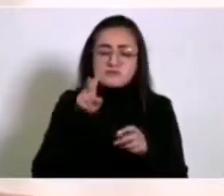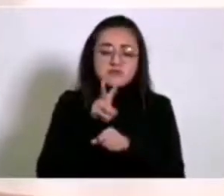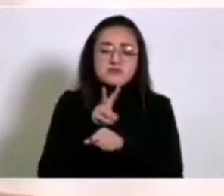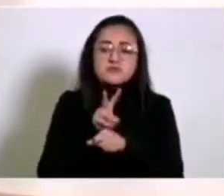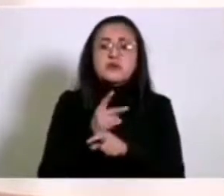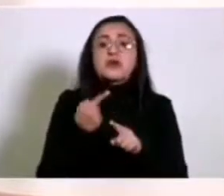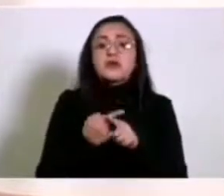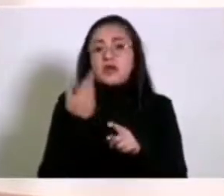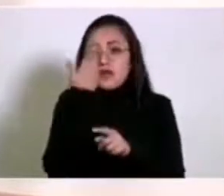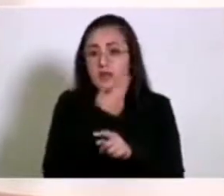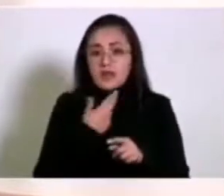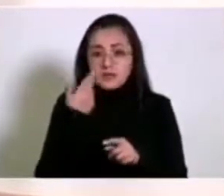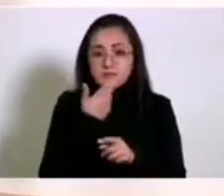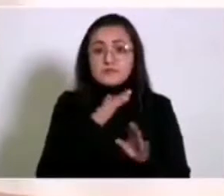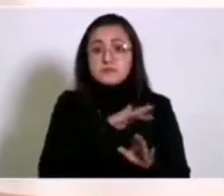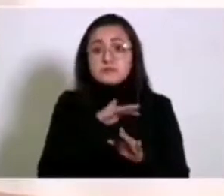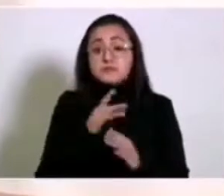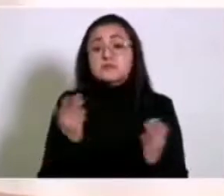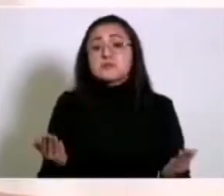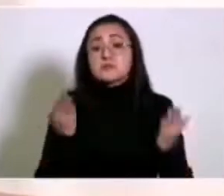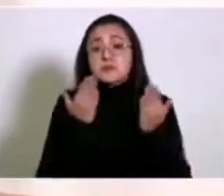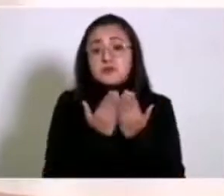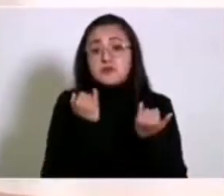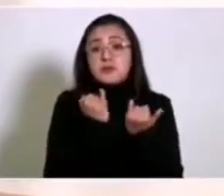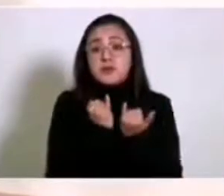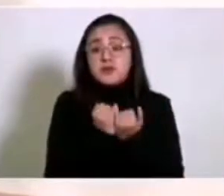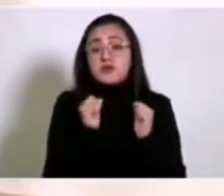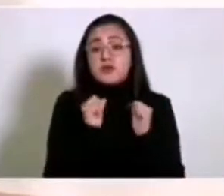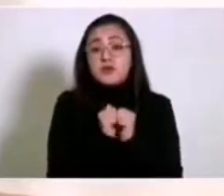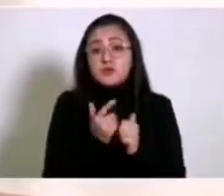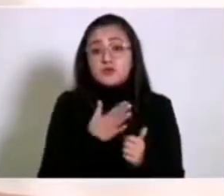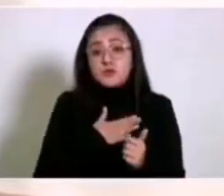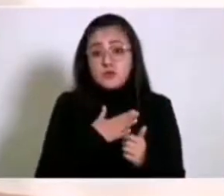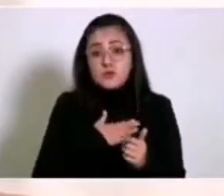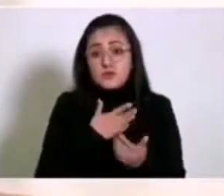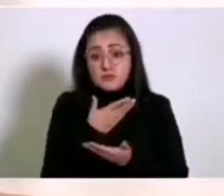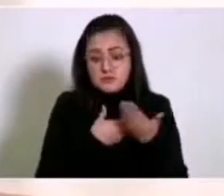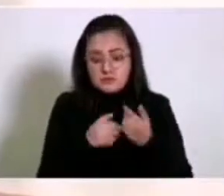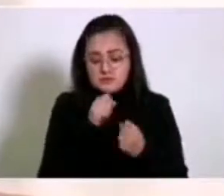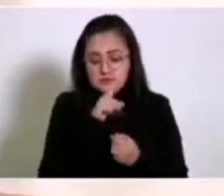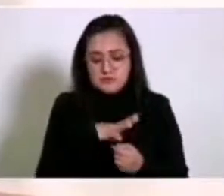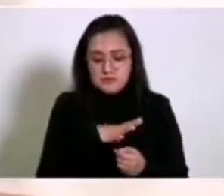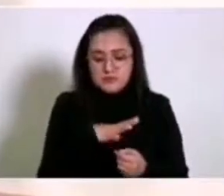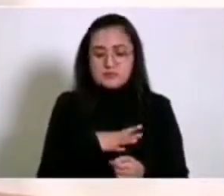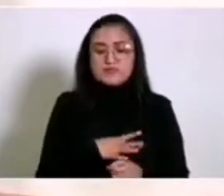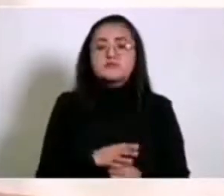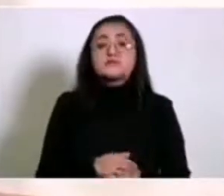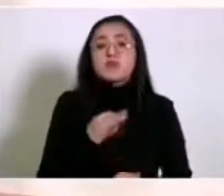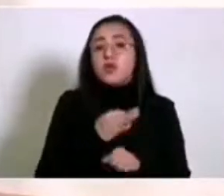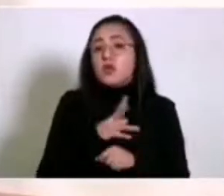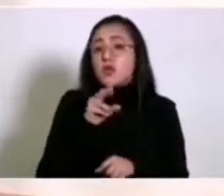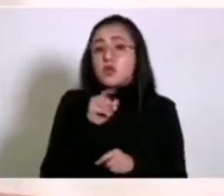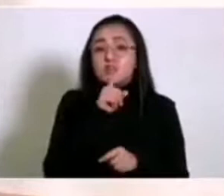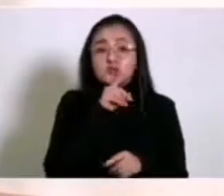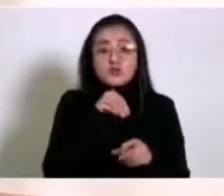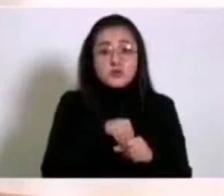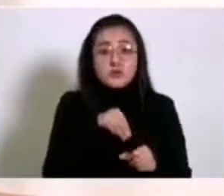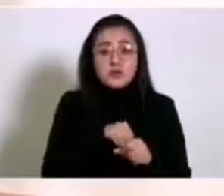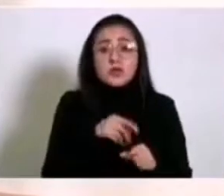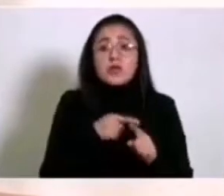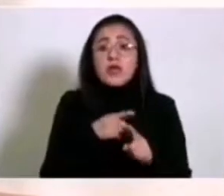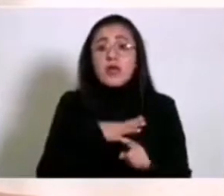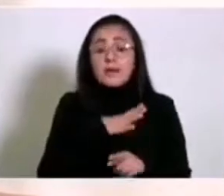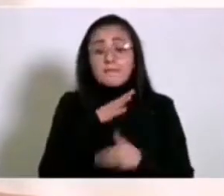paramos en la revisión y de comparar los inventarios con nuestras piezas existentes lo que nos permitirá no ocultar las anormalidades detectadas